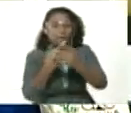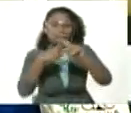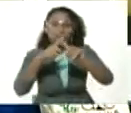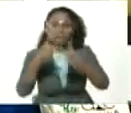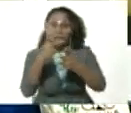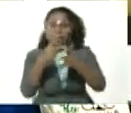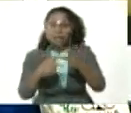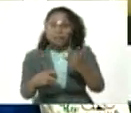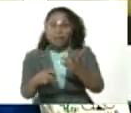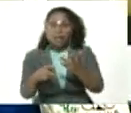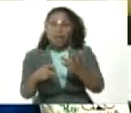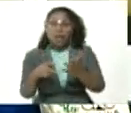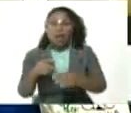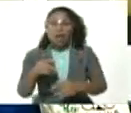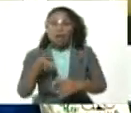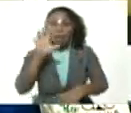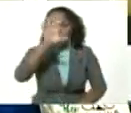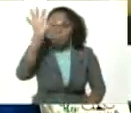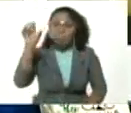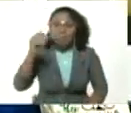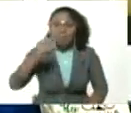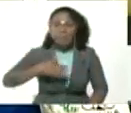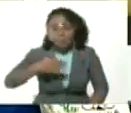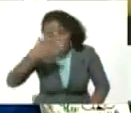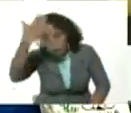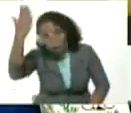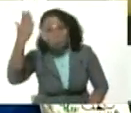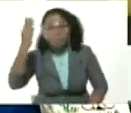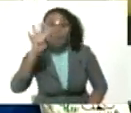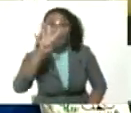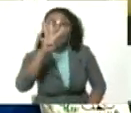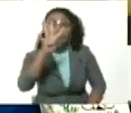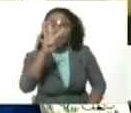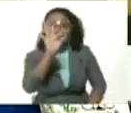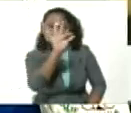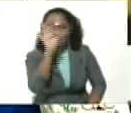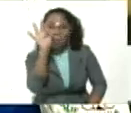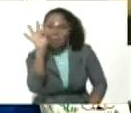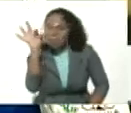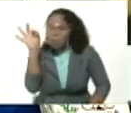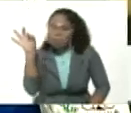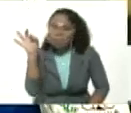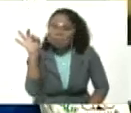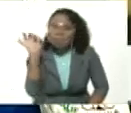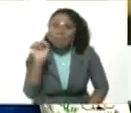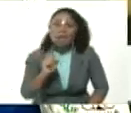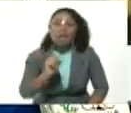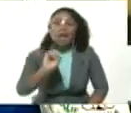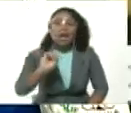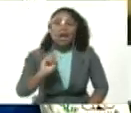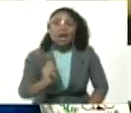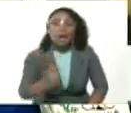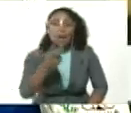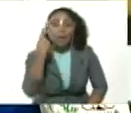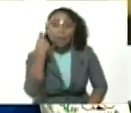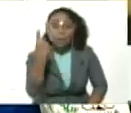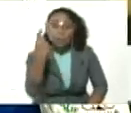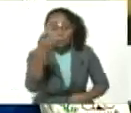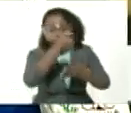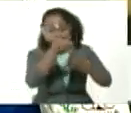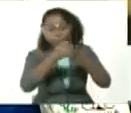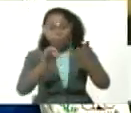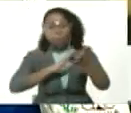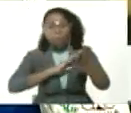café a los países árabes. Fueron seleccionadas 4 variedades importantes. La INEA 1, que es una variedad de café